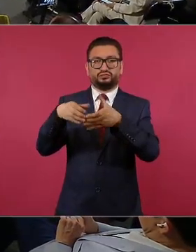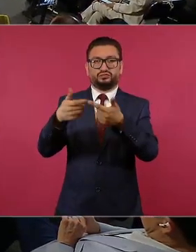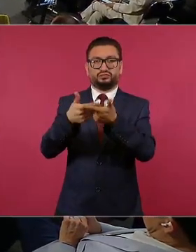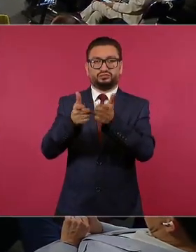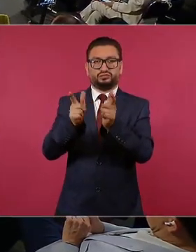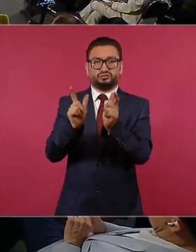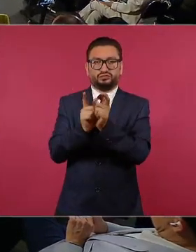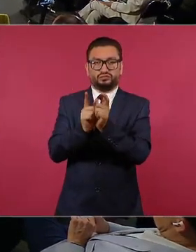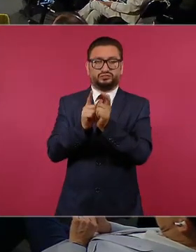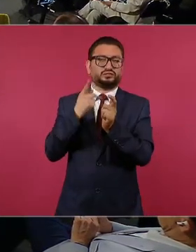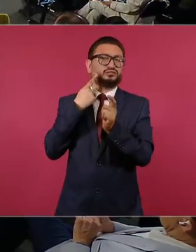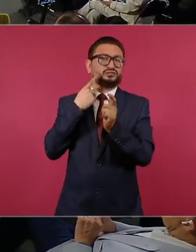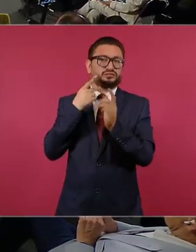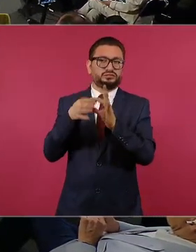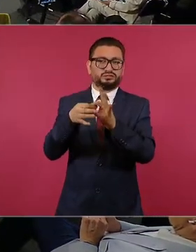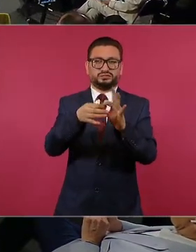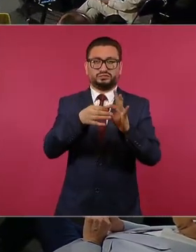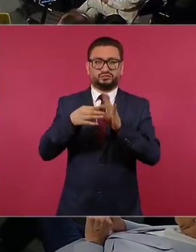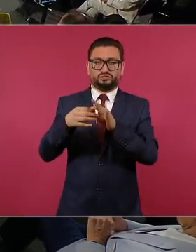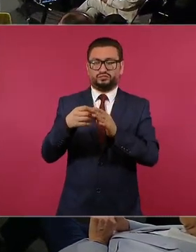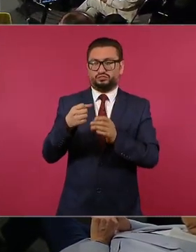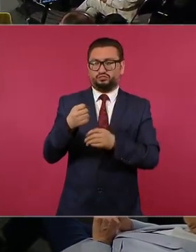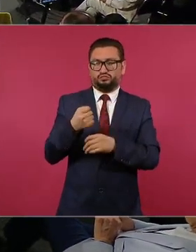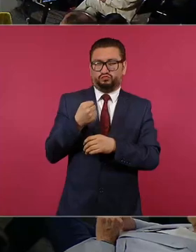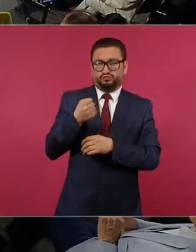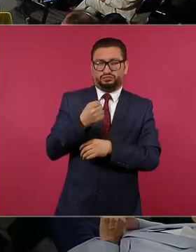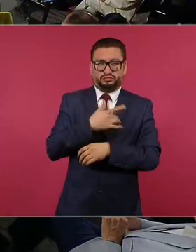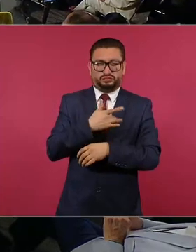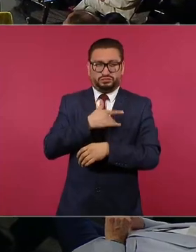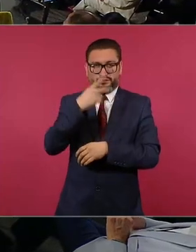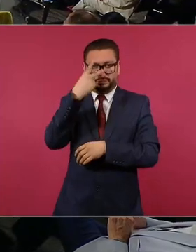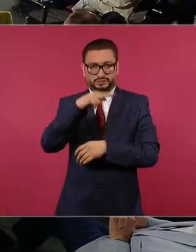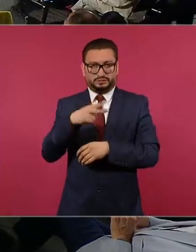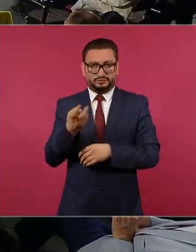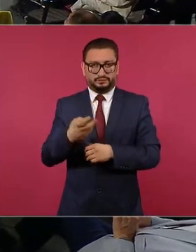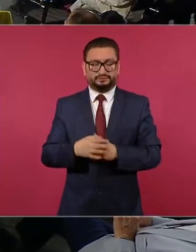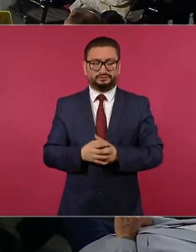Fuerza y Corazón por México.